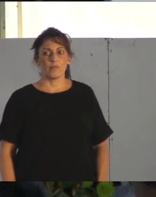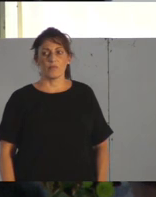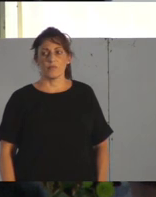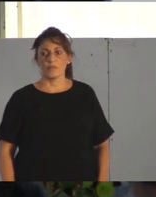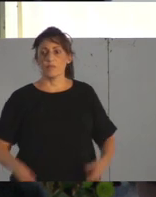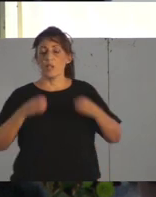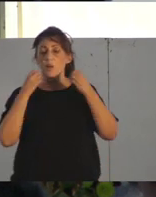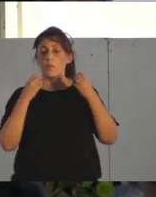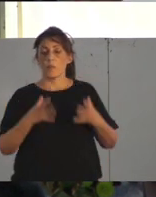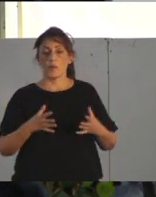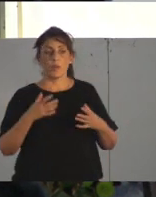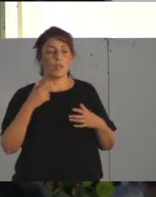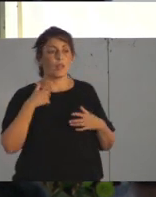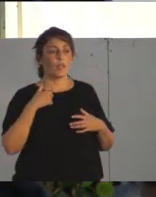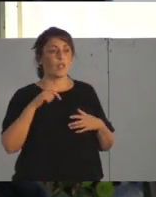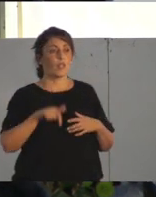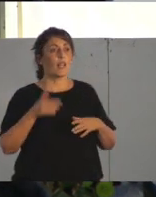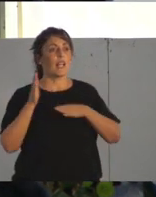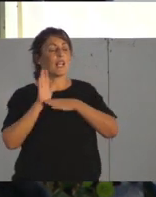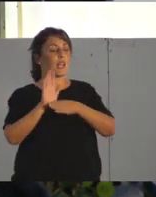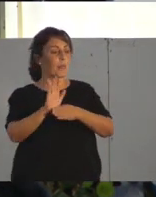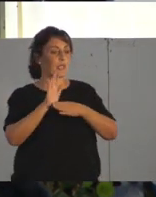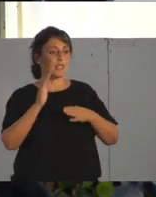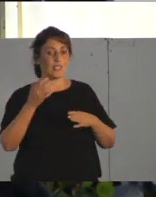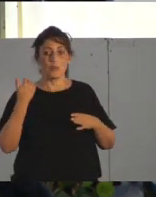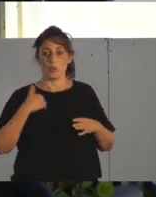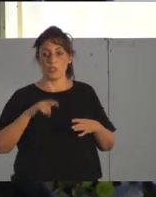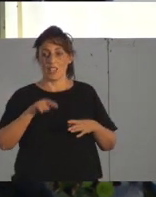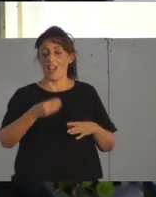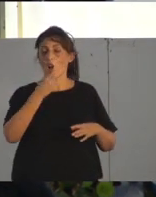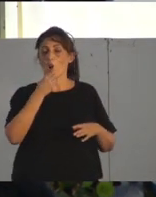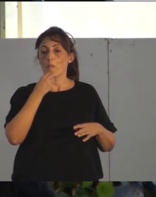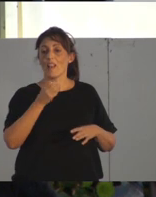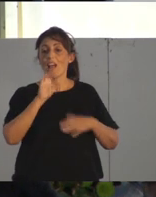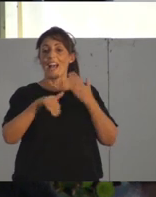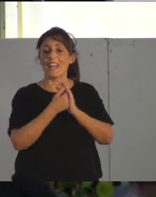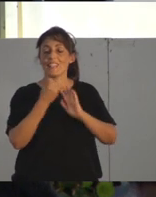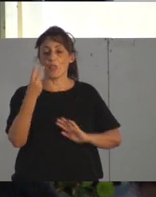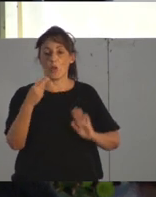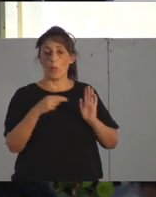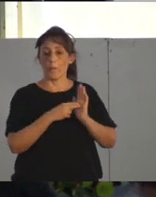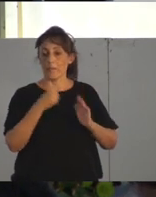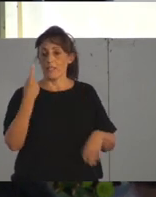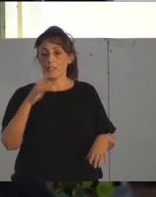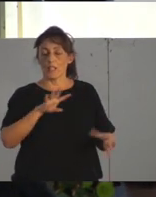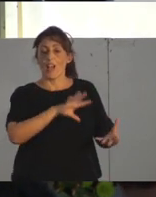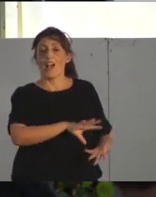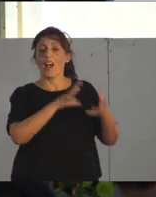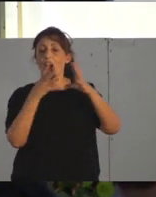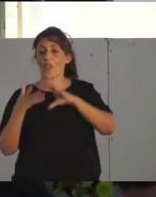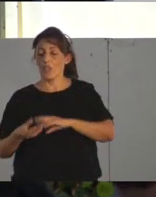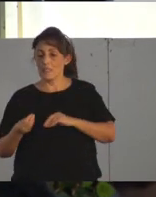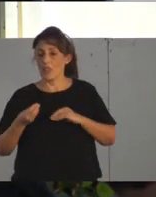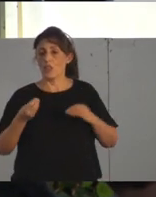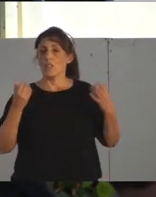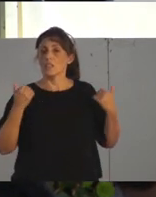Bueno, pues este vídeo ha sido un poco representativo de lo que sucedía en nuestros comedores hasta el año 2014. Las adaptaciones que teníamos, sobre